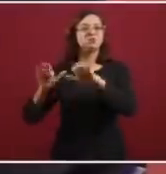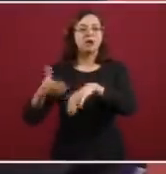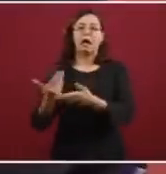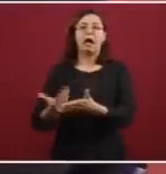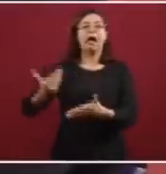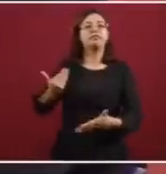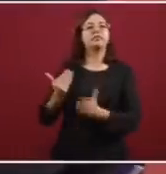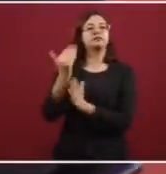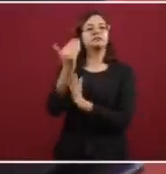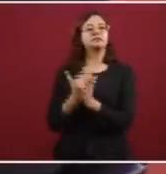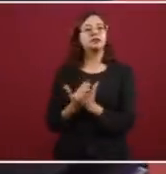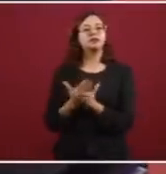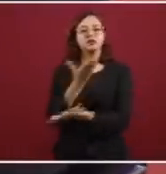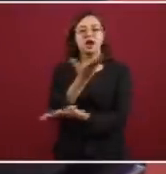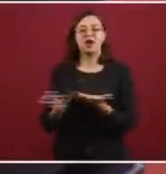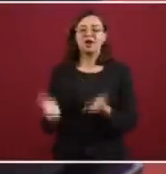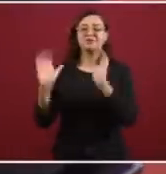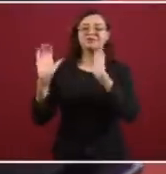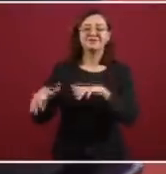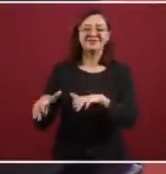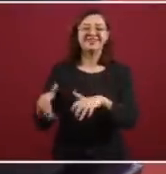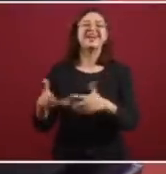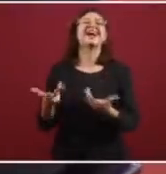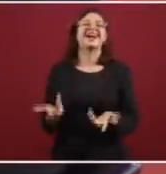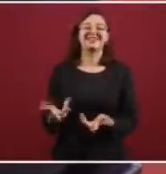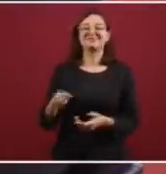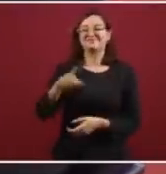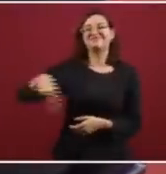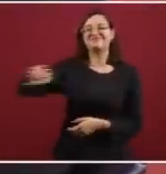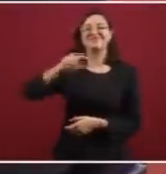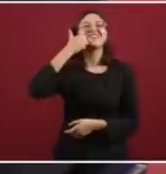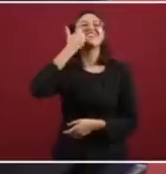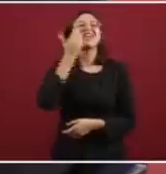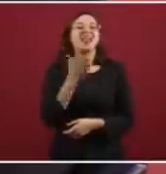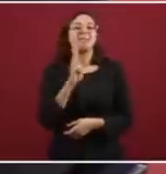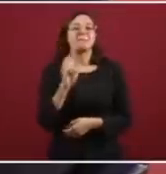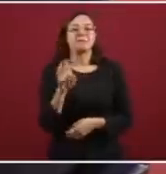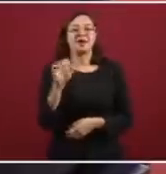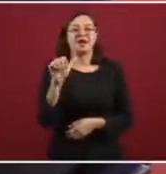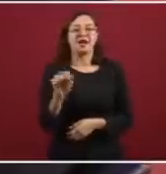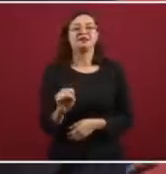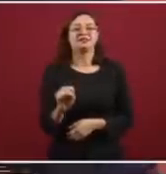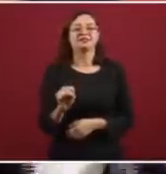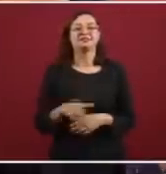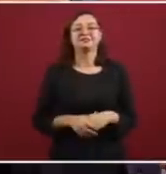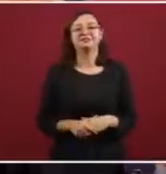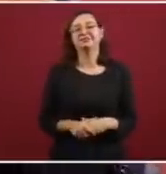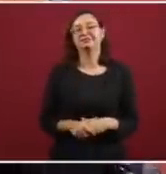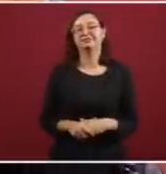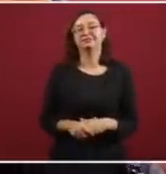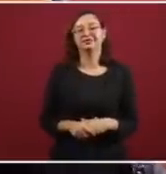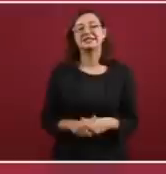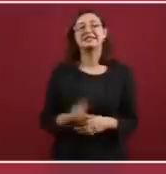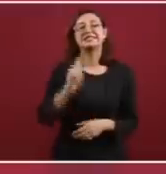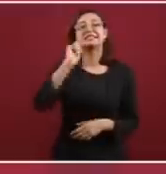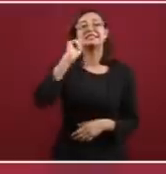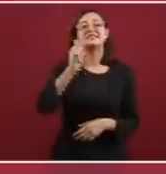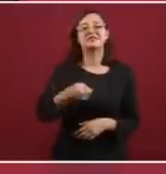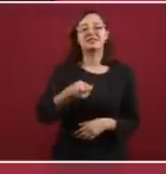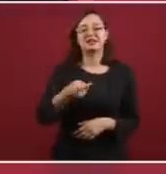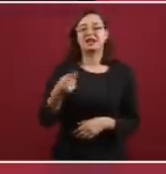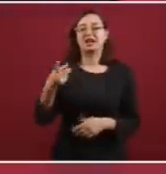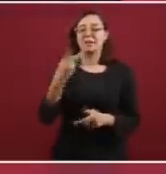y lo atribuimos a las becas. Es decir, creció